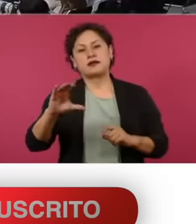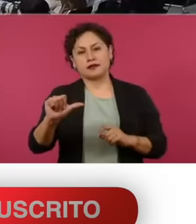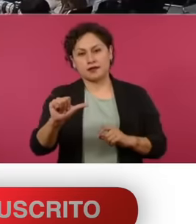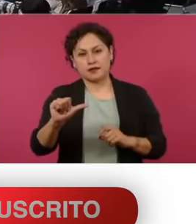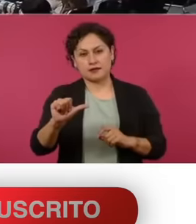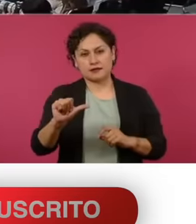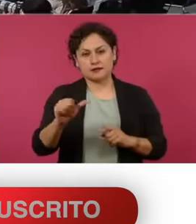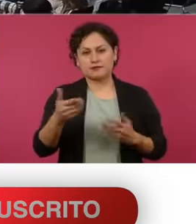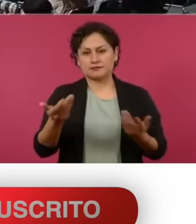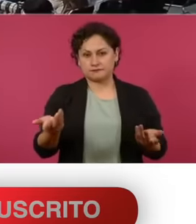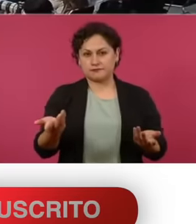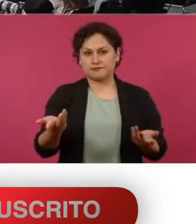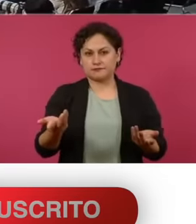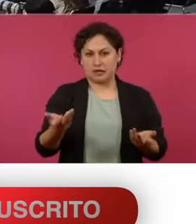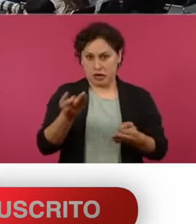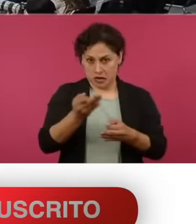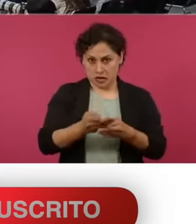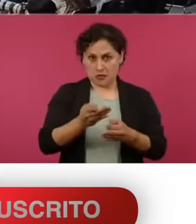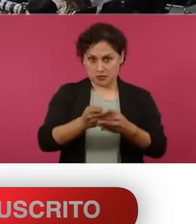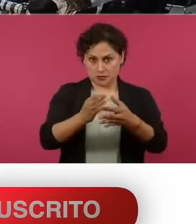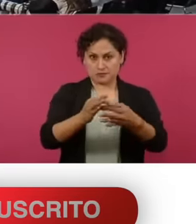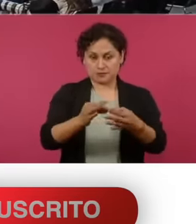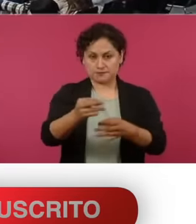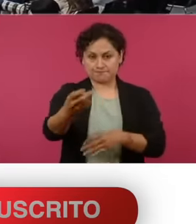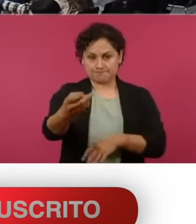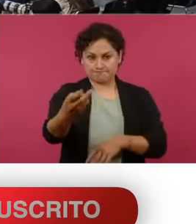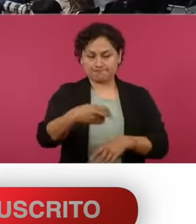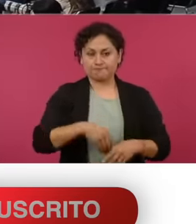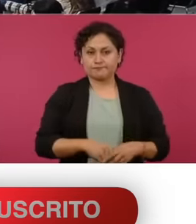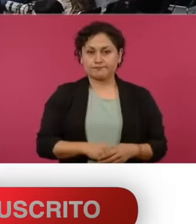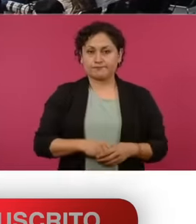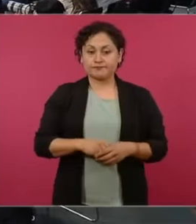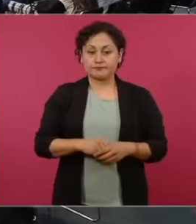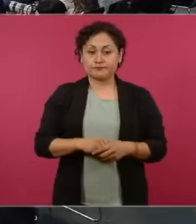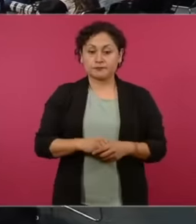Sí, ahora vamos a hablar de eso. Es que